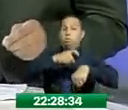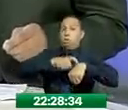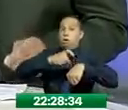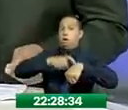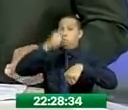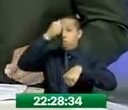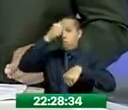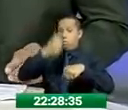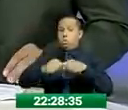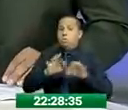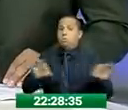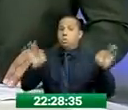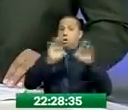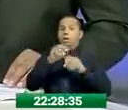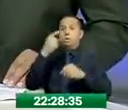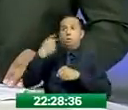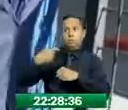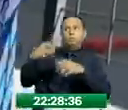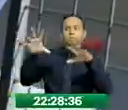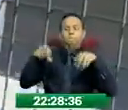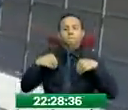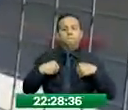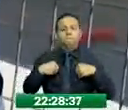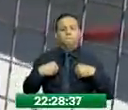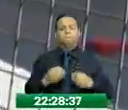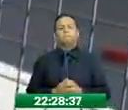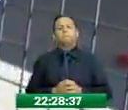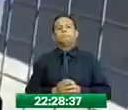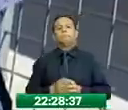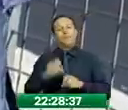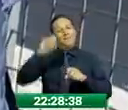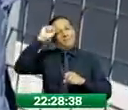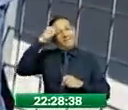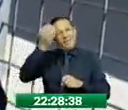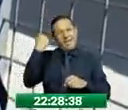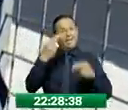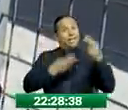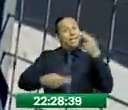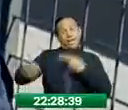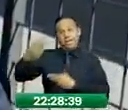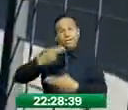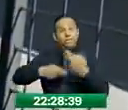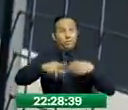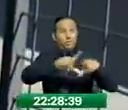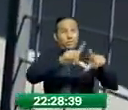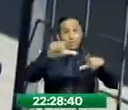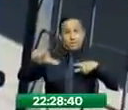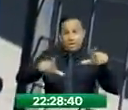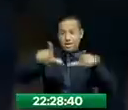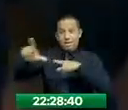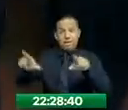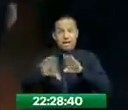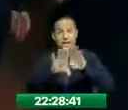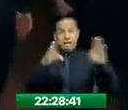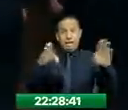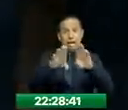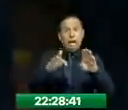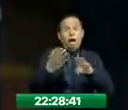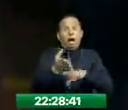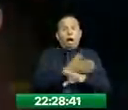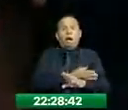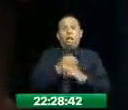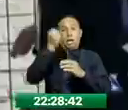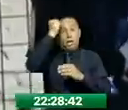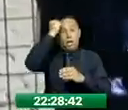por el coe cantonal varios locales que infligieron la normativa de extinción comercial en quito durante la fase del